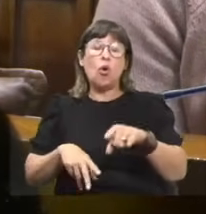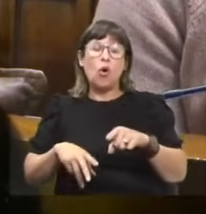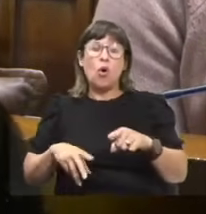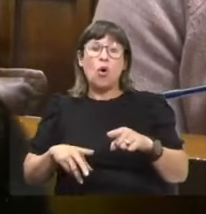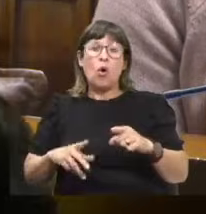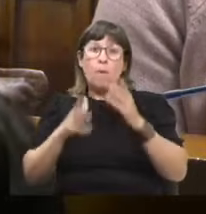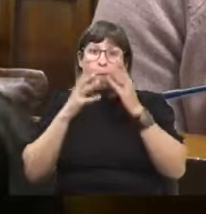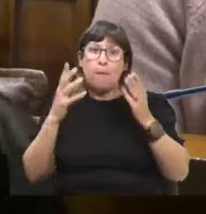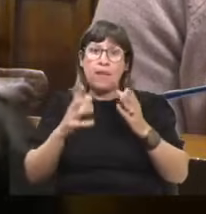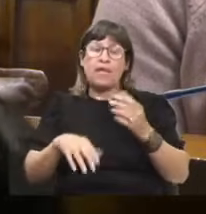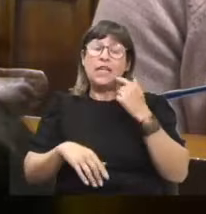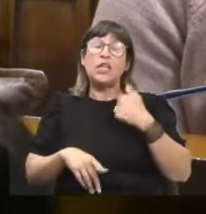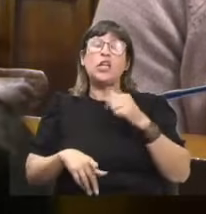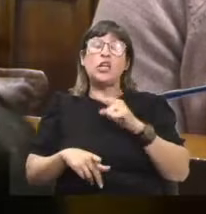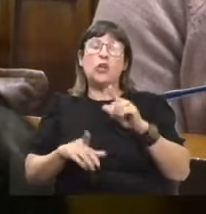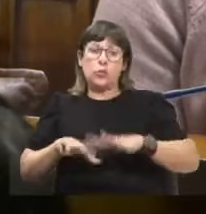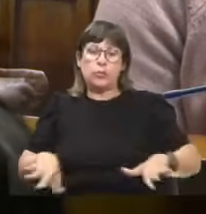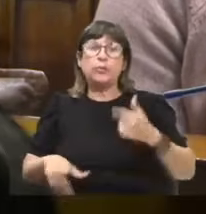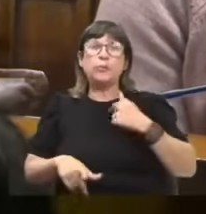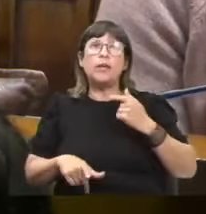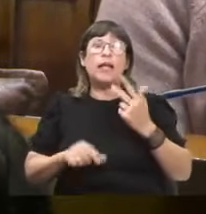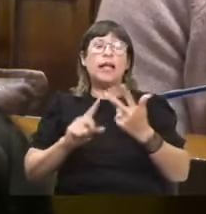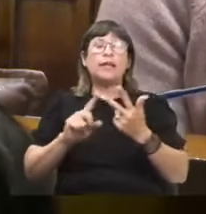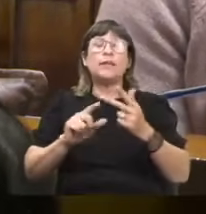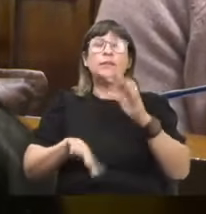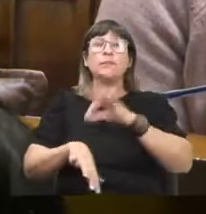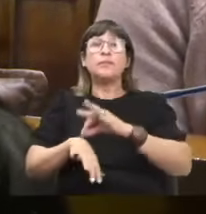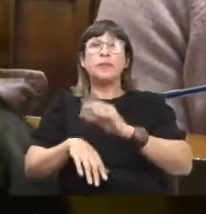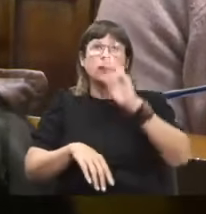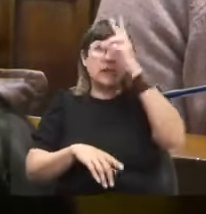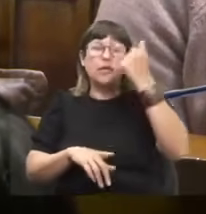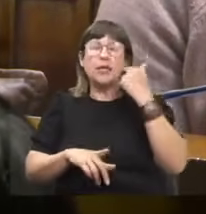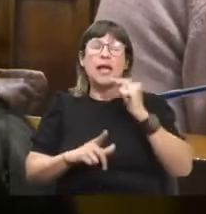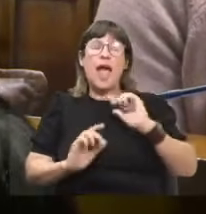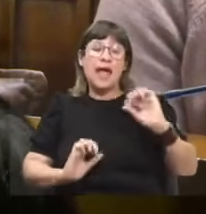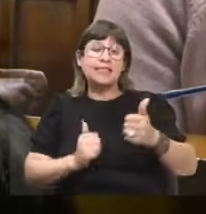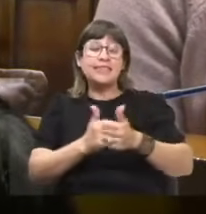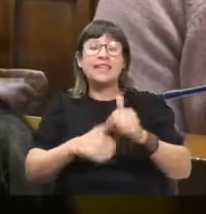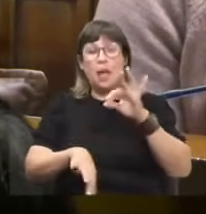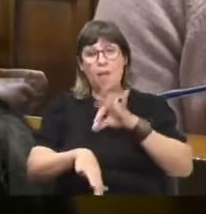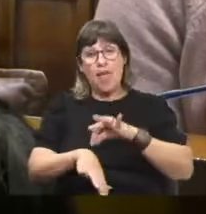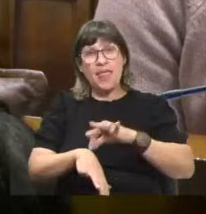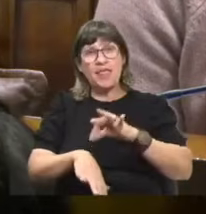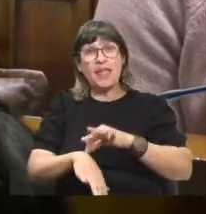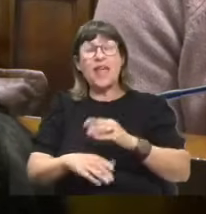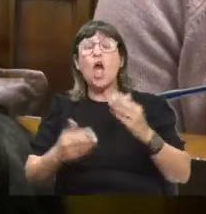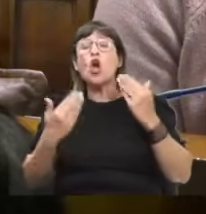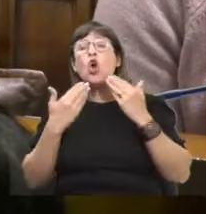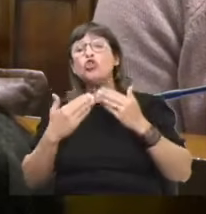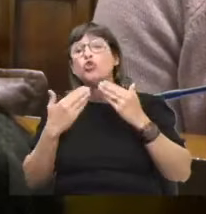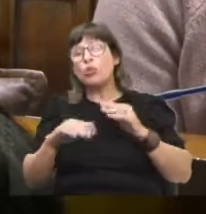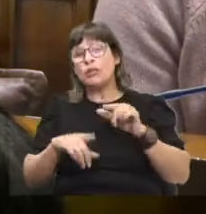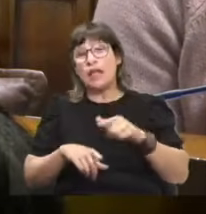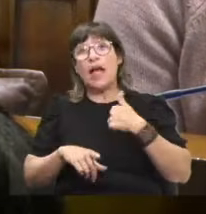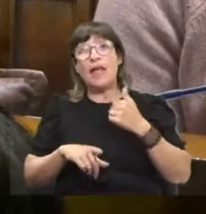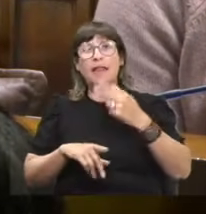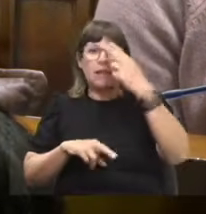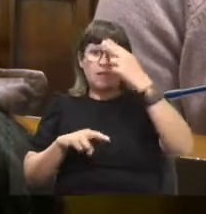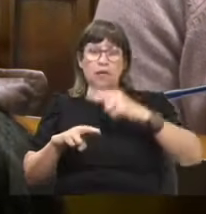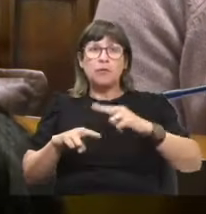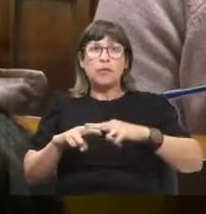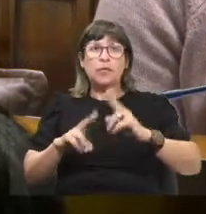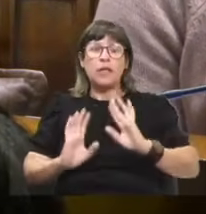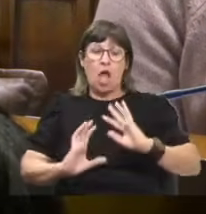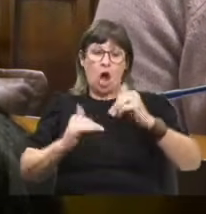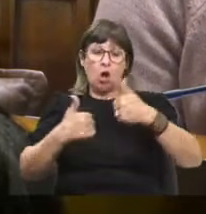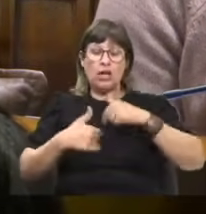lugar, en la Médica Uruguaya Corporación de Asistencia Médica, consultante de Enfermedades